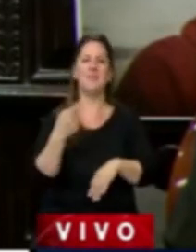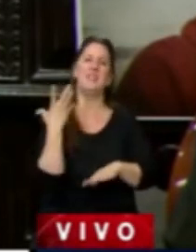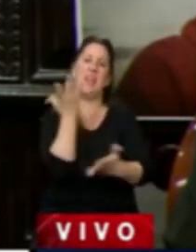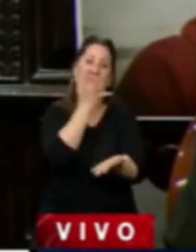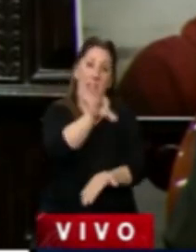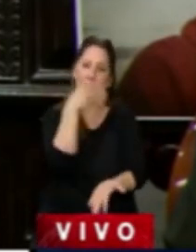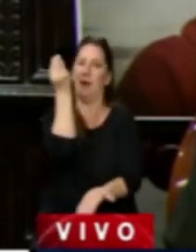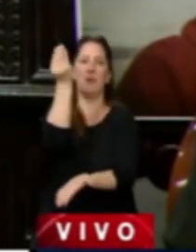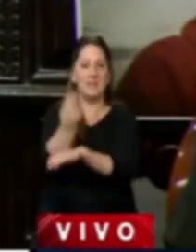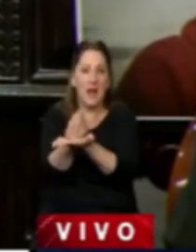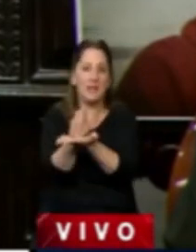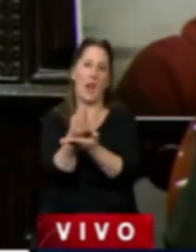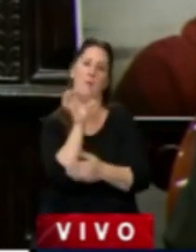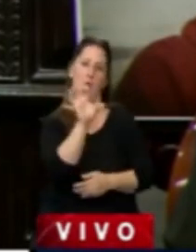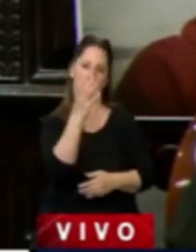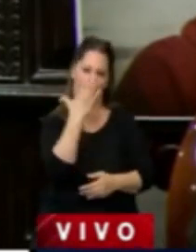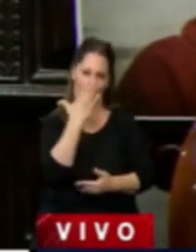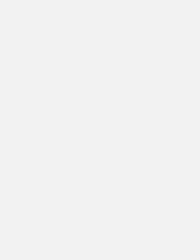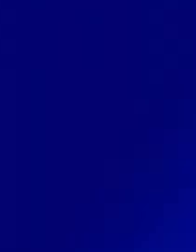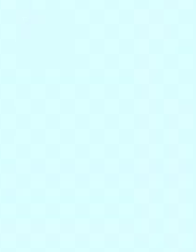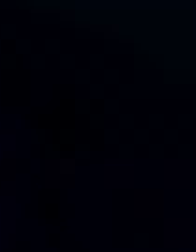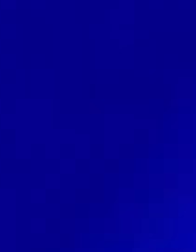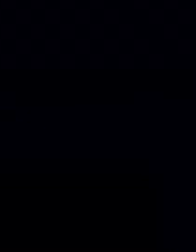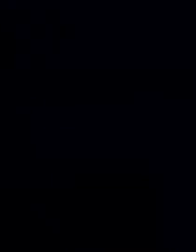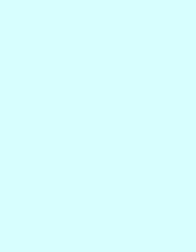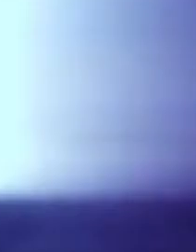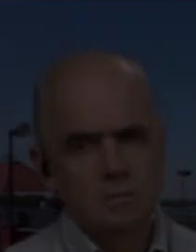como representantes del pueblo de la provincia de Córdoba. Muchas gracias.